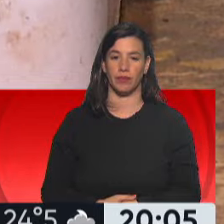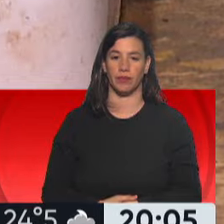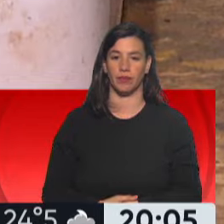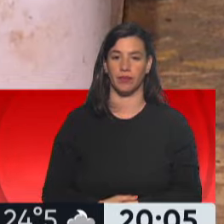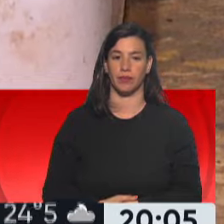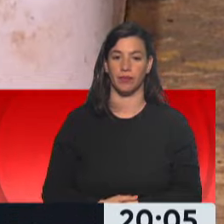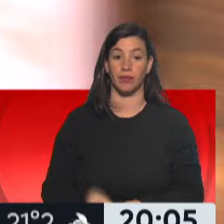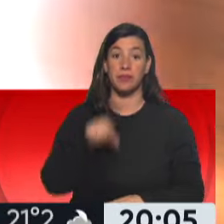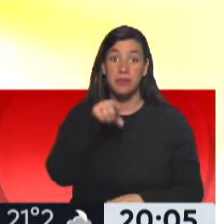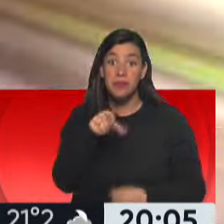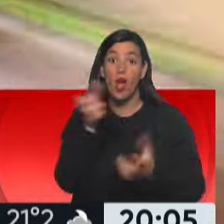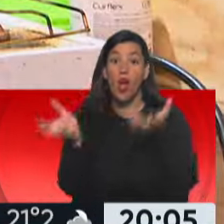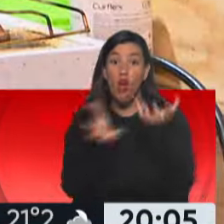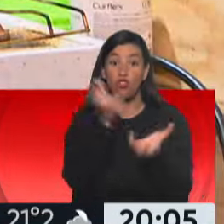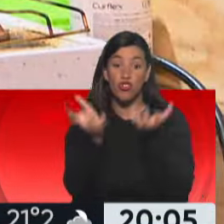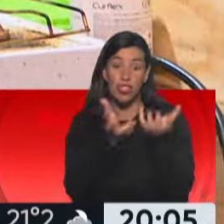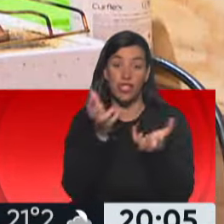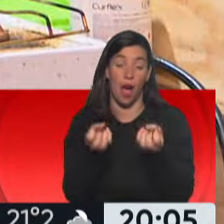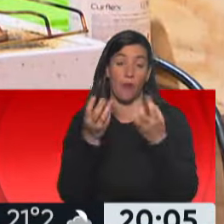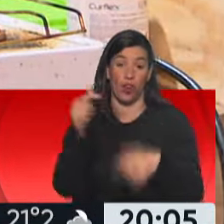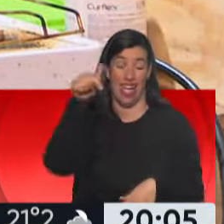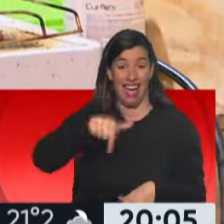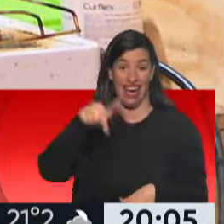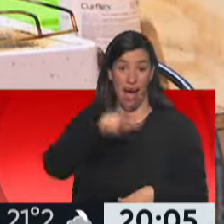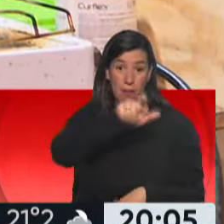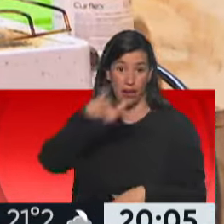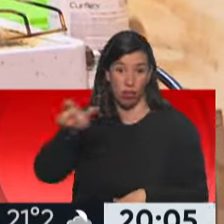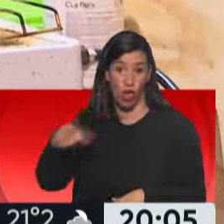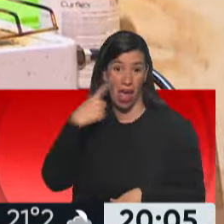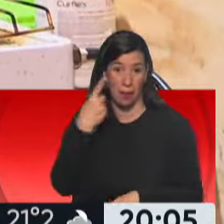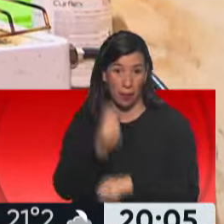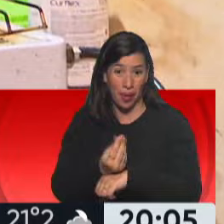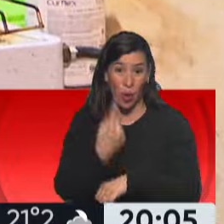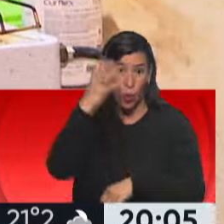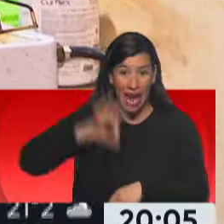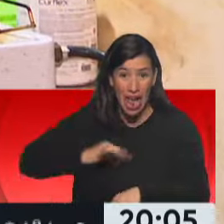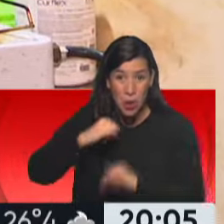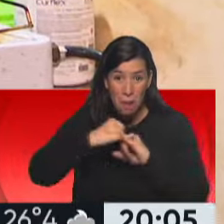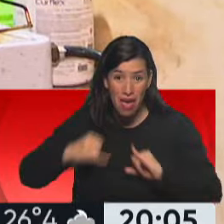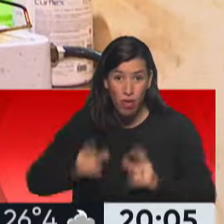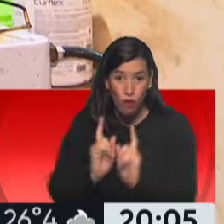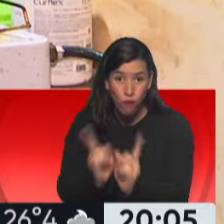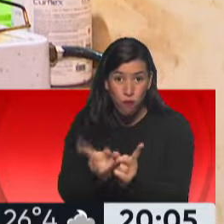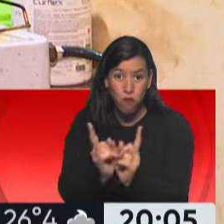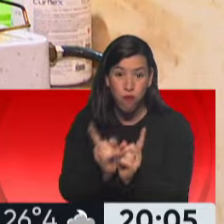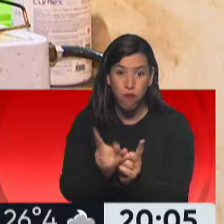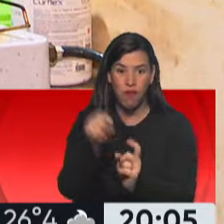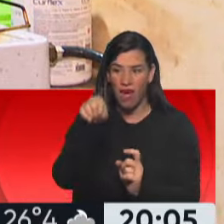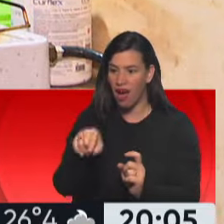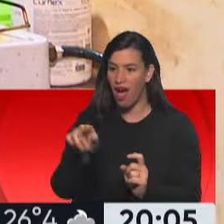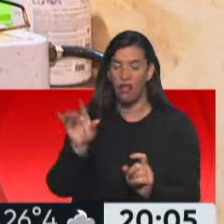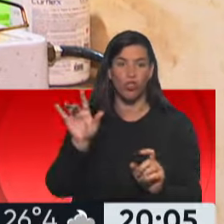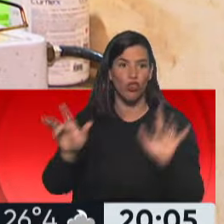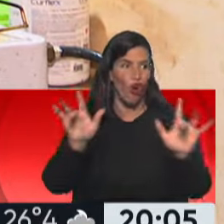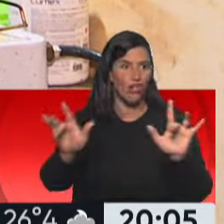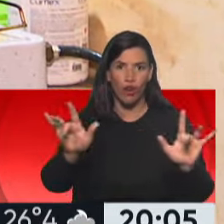Esta es la cocina de los delincuentes porque acá vivieron durante más de un año y medio y está todo tal cual lo dejaron con los productos que